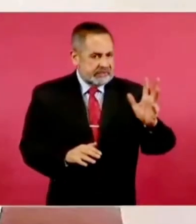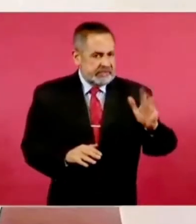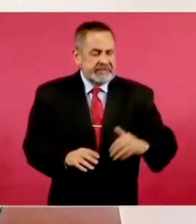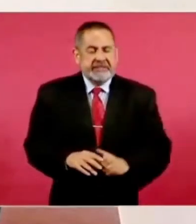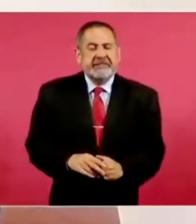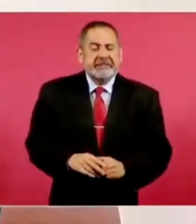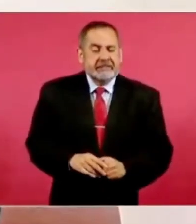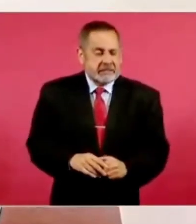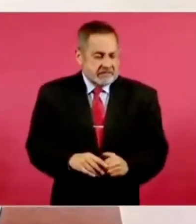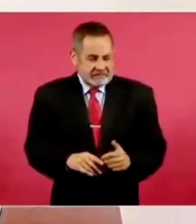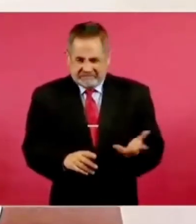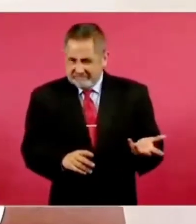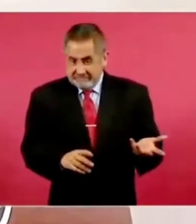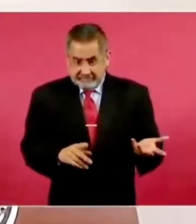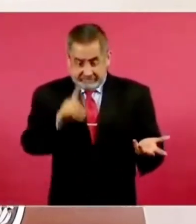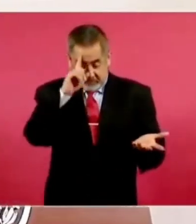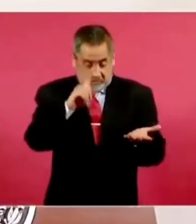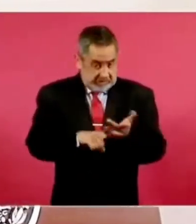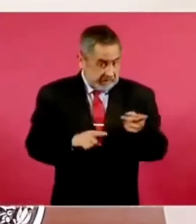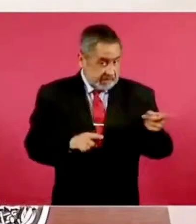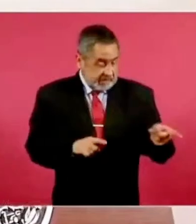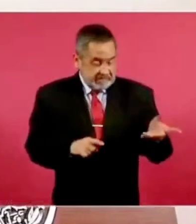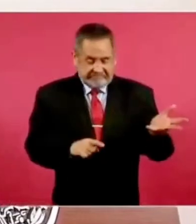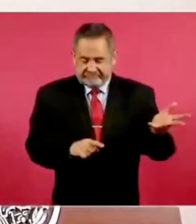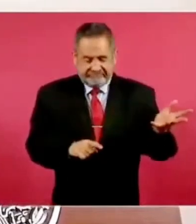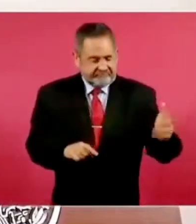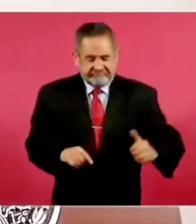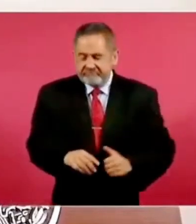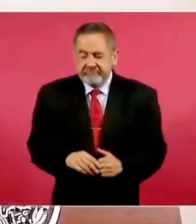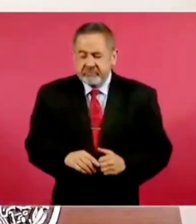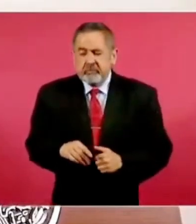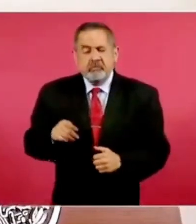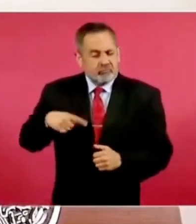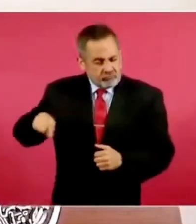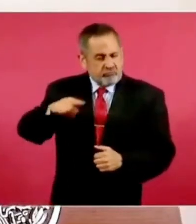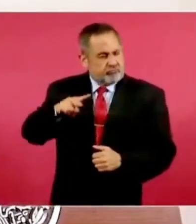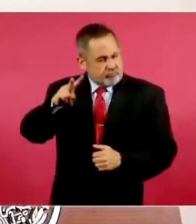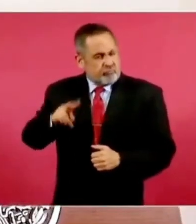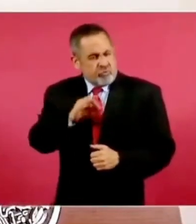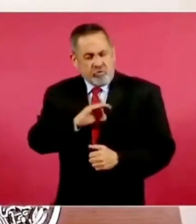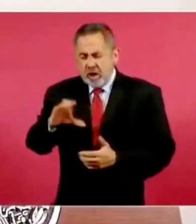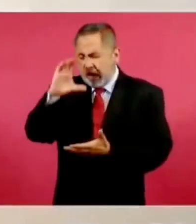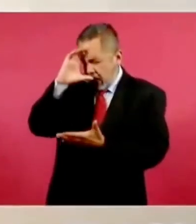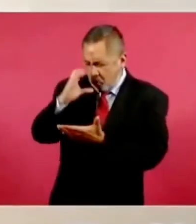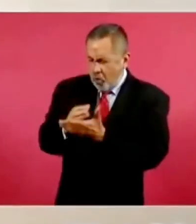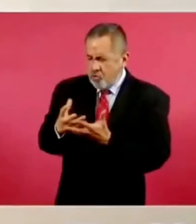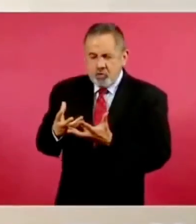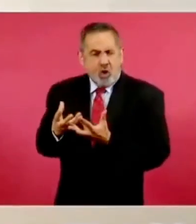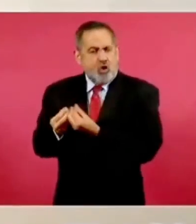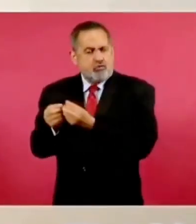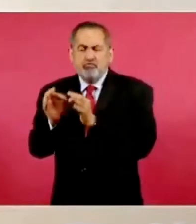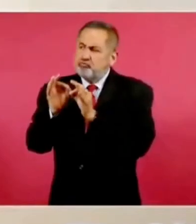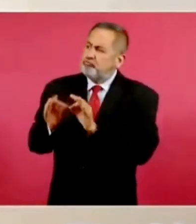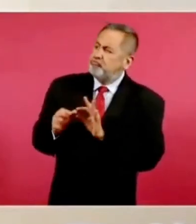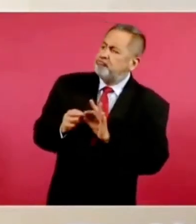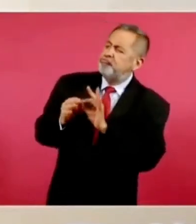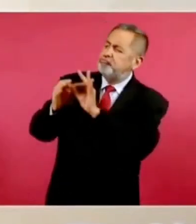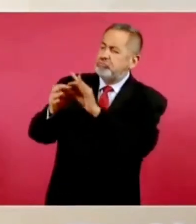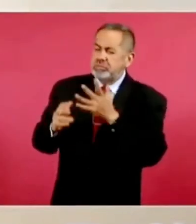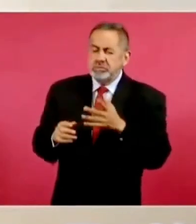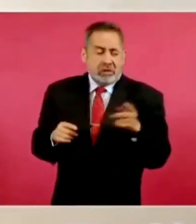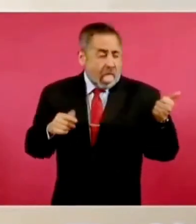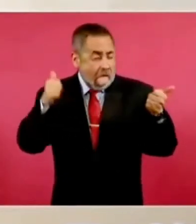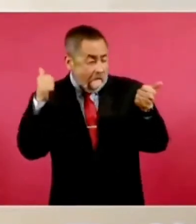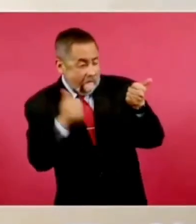¿Creéis acaso que no puede ser verdadero católico el que no esté sujeto al